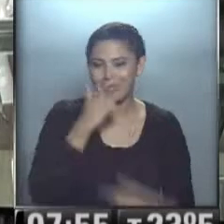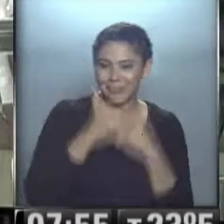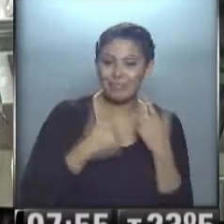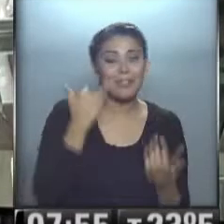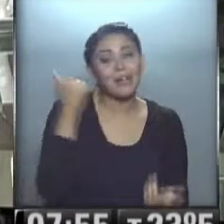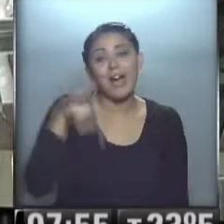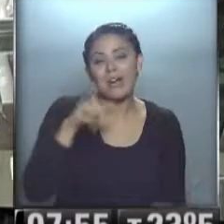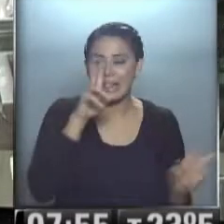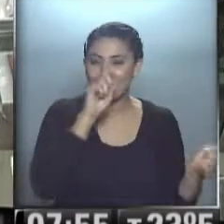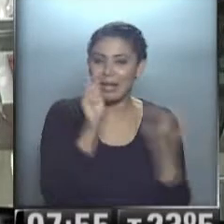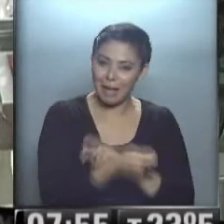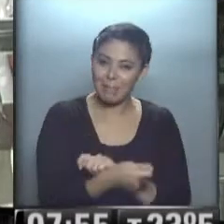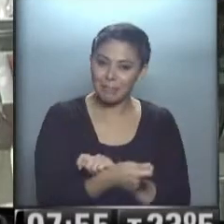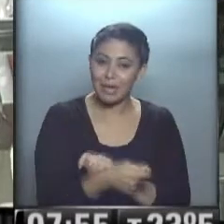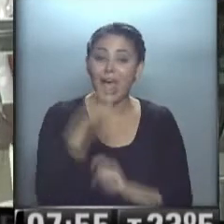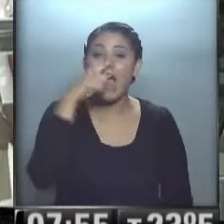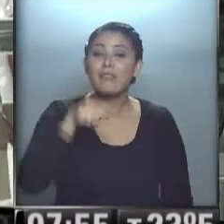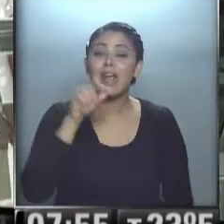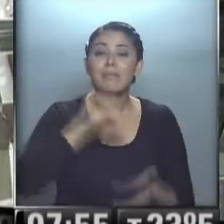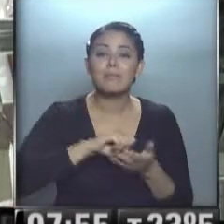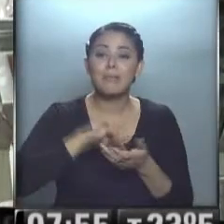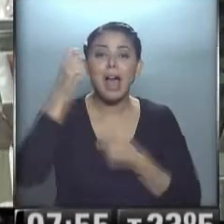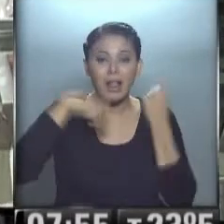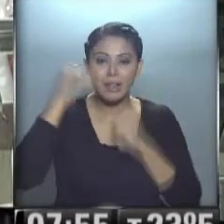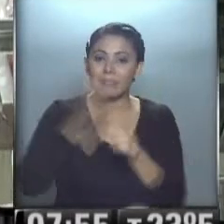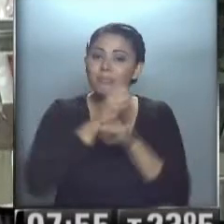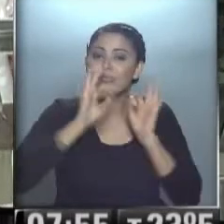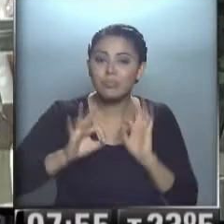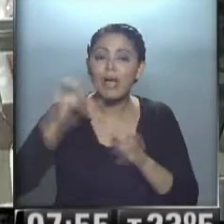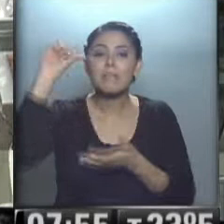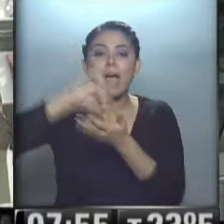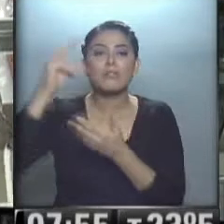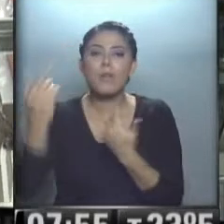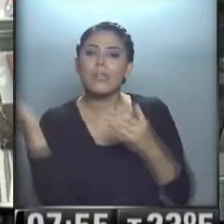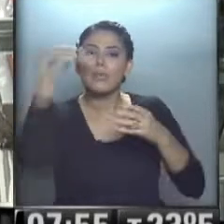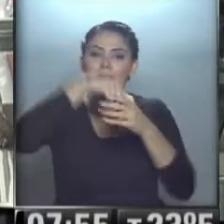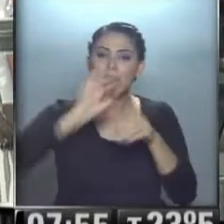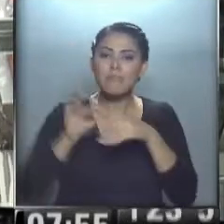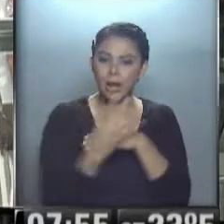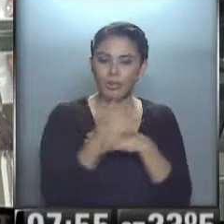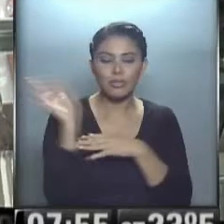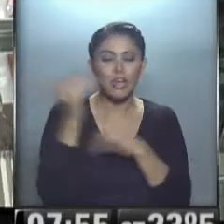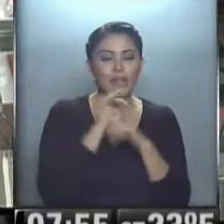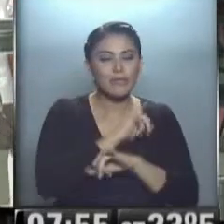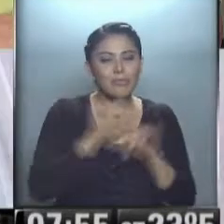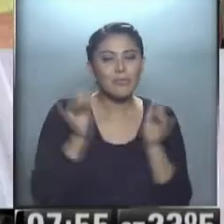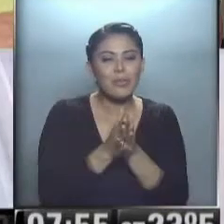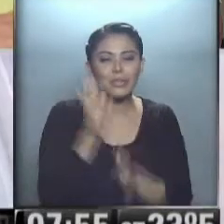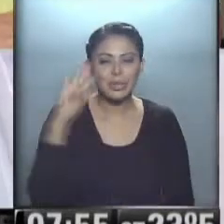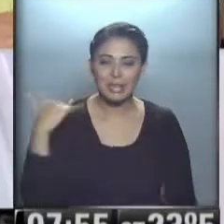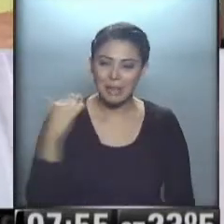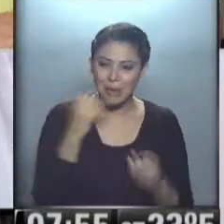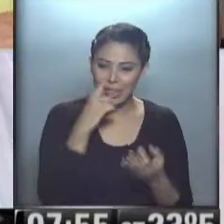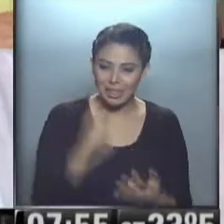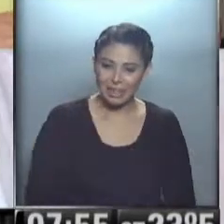bueno vamos a cambiar ahora de temas finalmente paraguay aprobó el ingreso pleno de venezuela al mercosur y el análisis esta mañana con telma luzzani buen